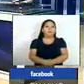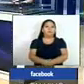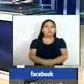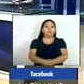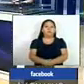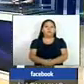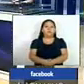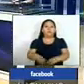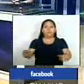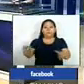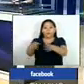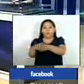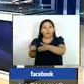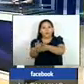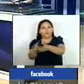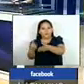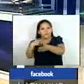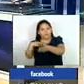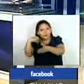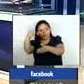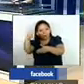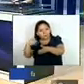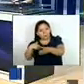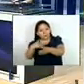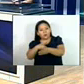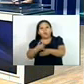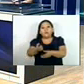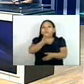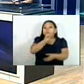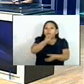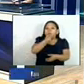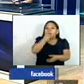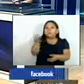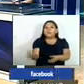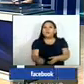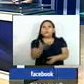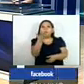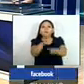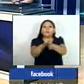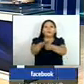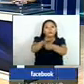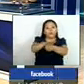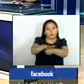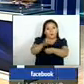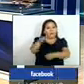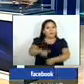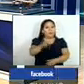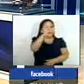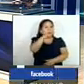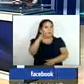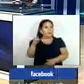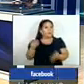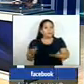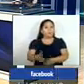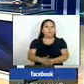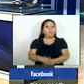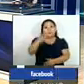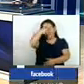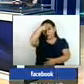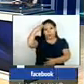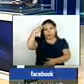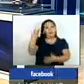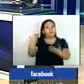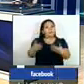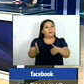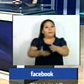El Gabinete de Salud Ampliado presentó una actualización de datos sobre el COVID-19 en el país. Esto luego de que entró en